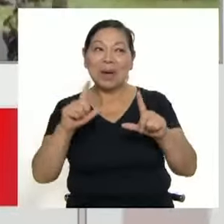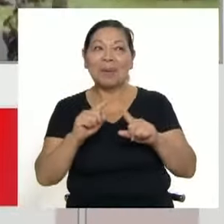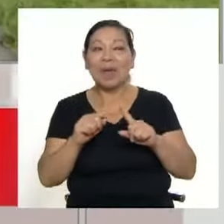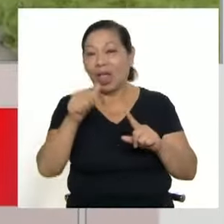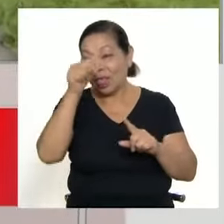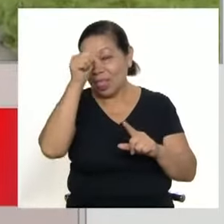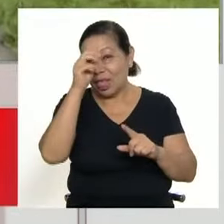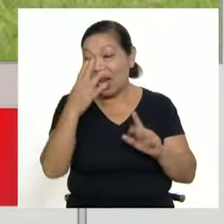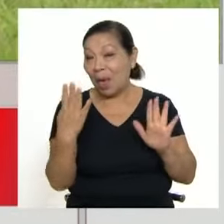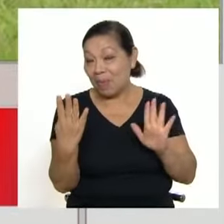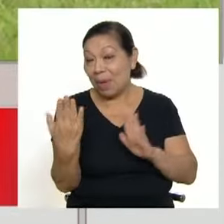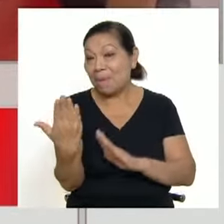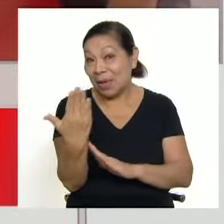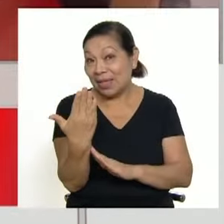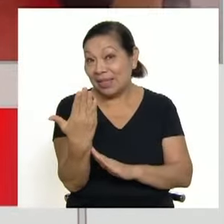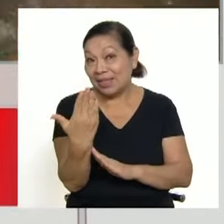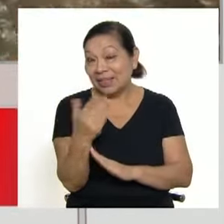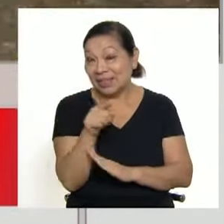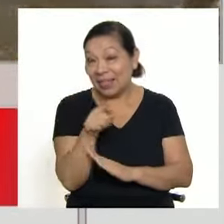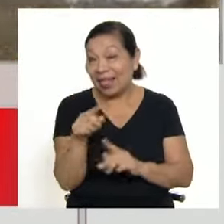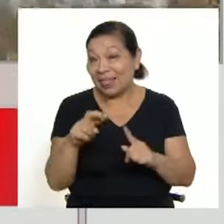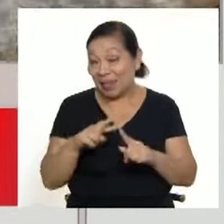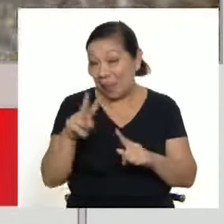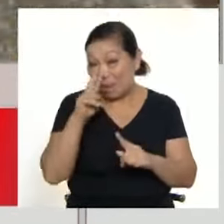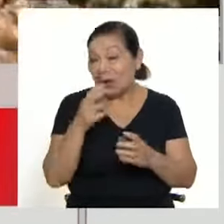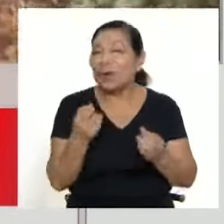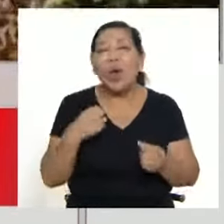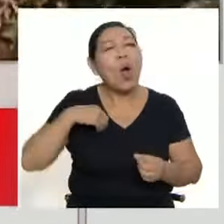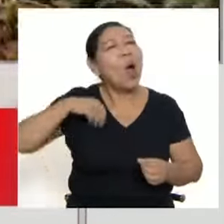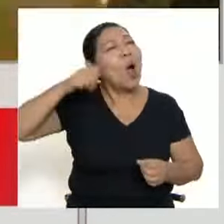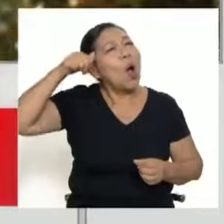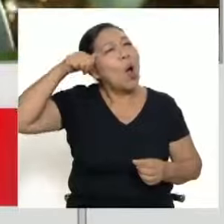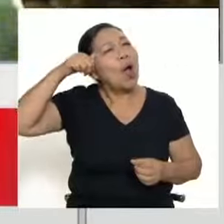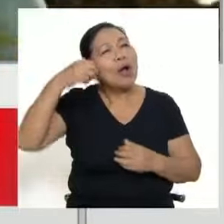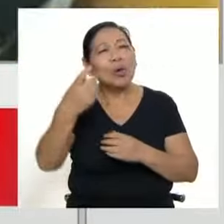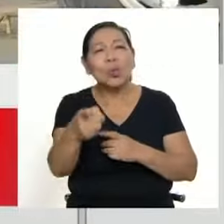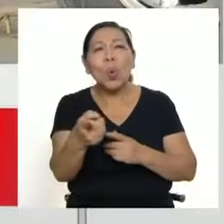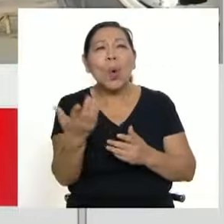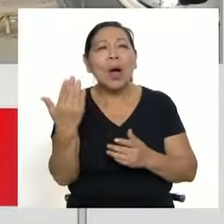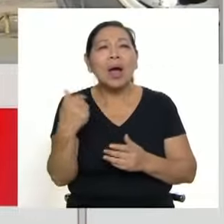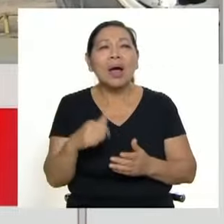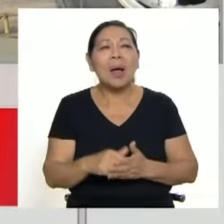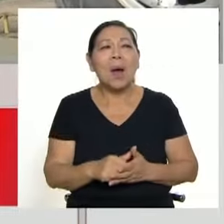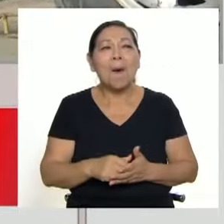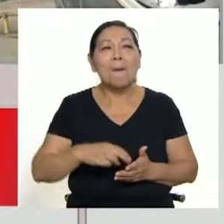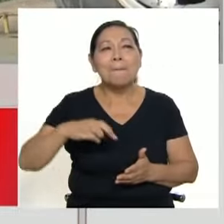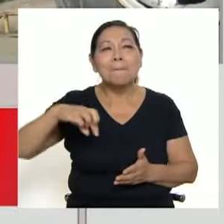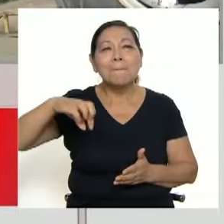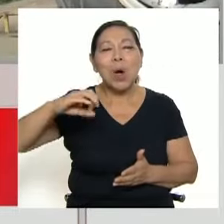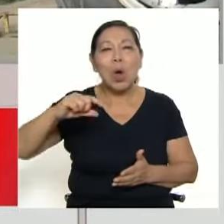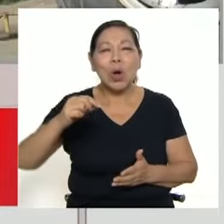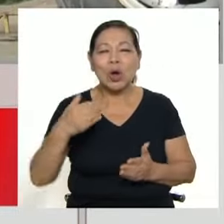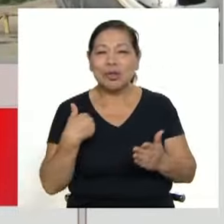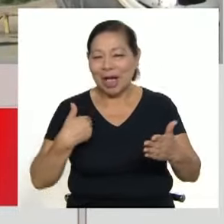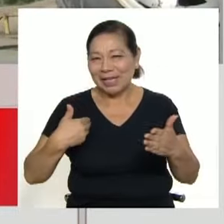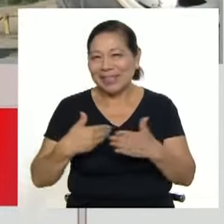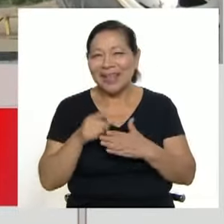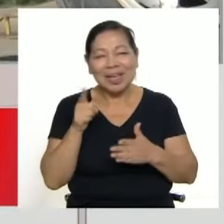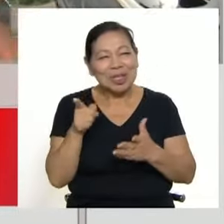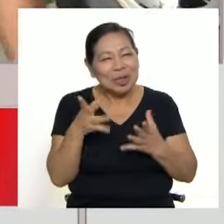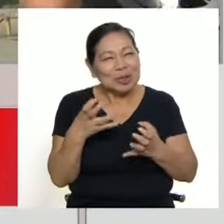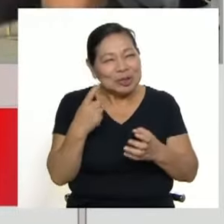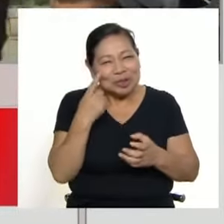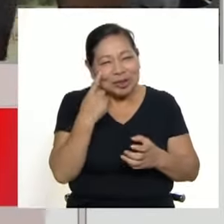los domingos a las 9 de la mañana a través de la señal de TV Perú. Y recuerdo mucho un informe que hice del Pongo del Mainique. Alguna vez estuve cerca y dije,